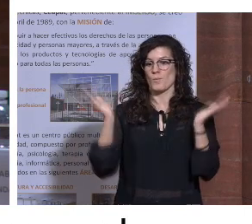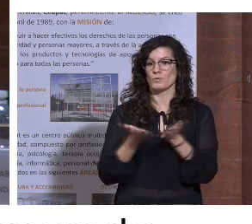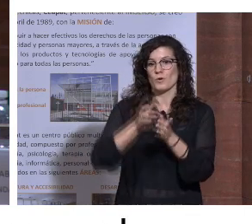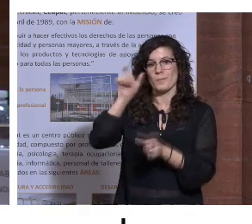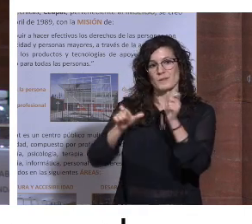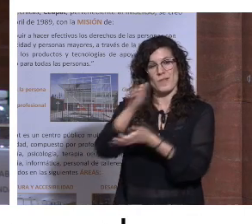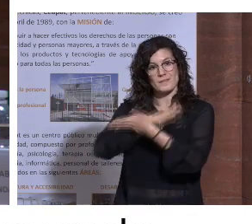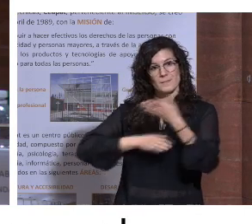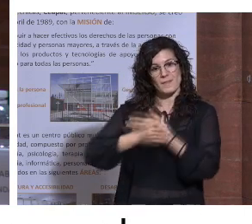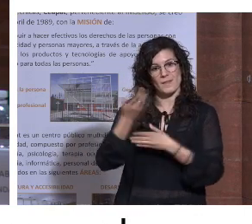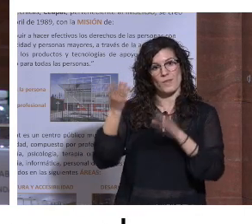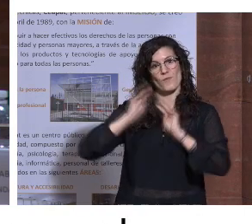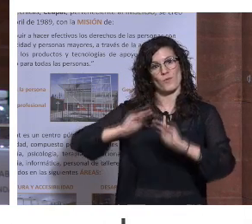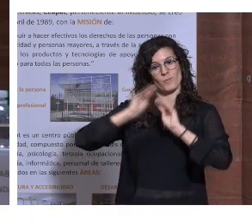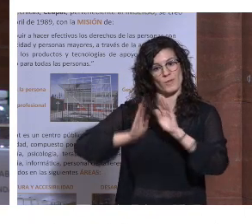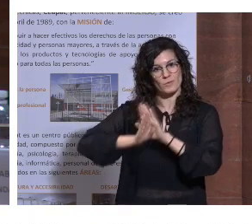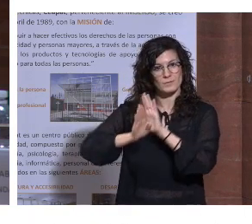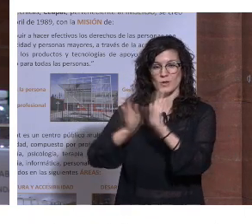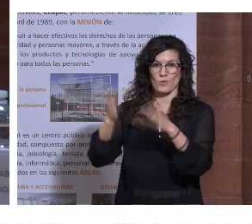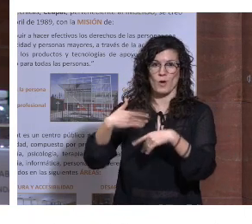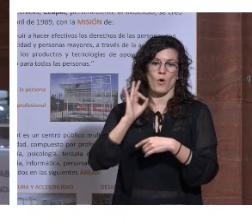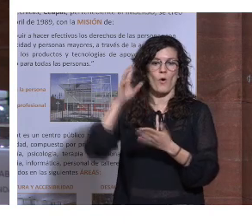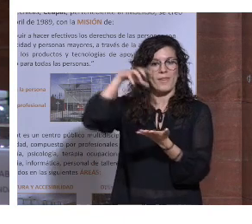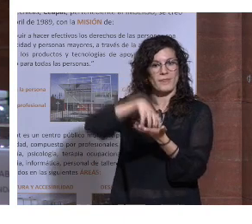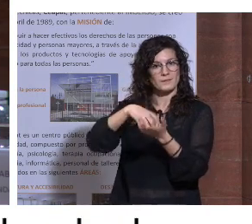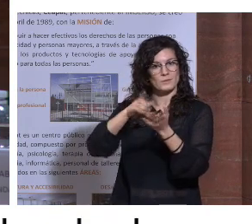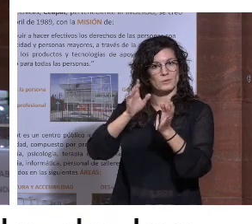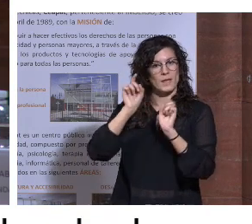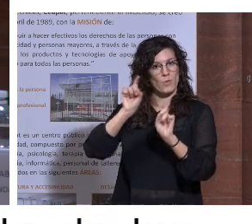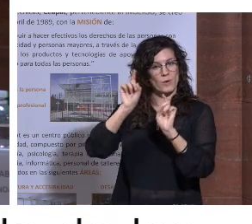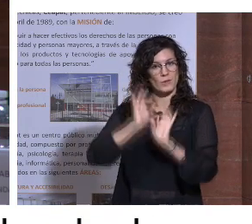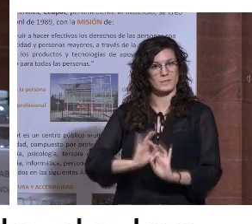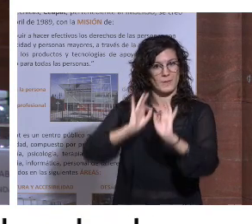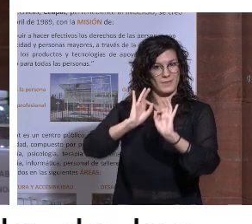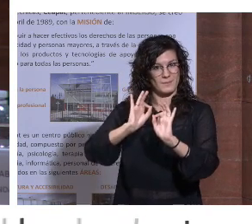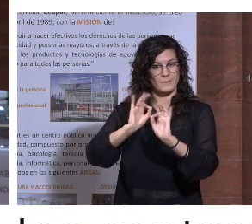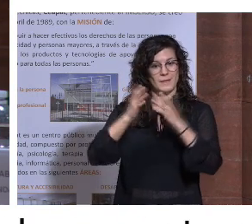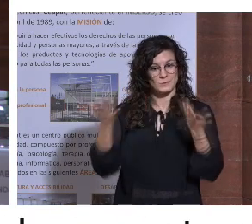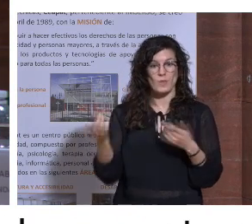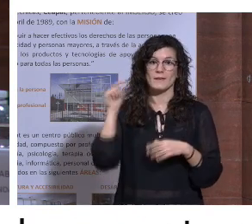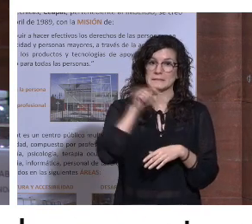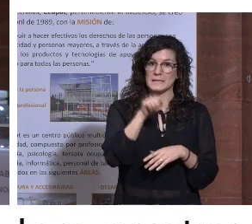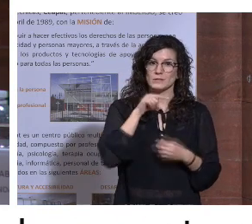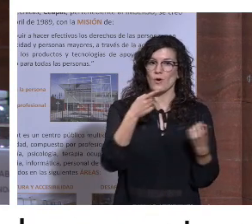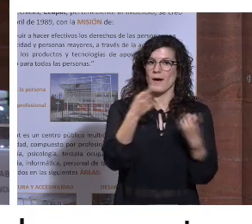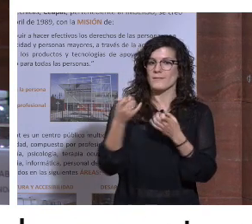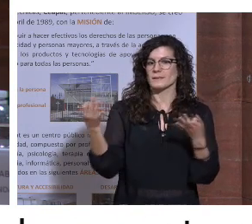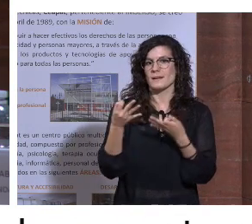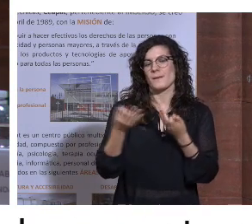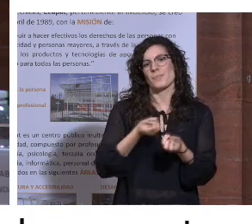con discapacidad y en los centros de educación especial, etcétera. Entonces, eso requeriría, pues, por una parte,